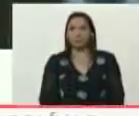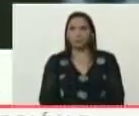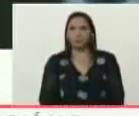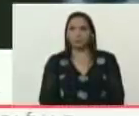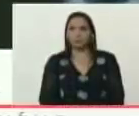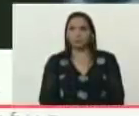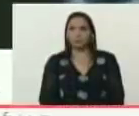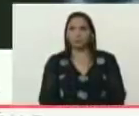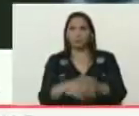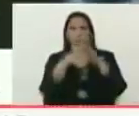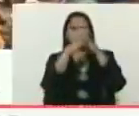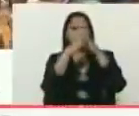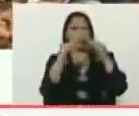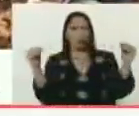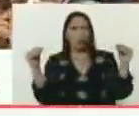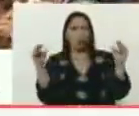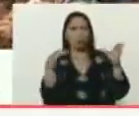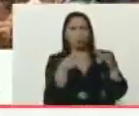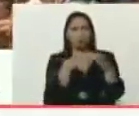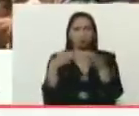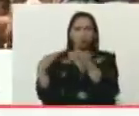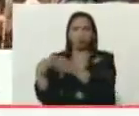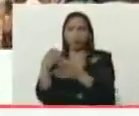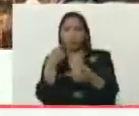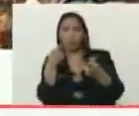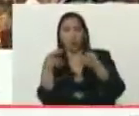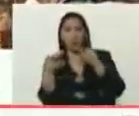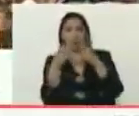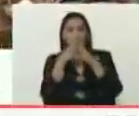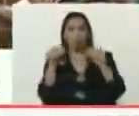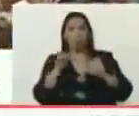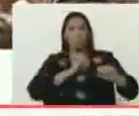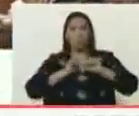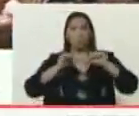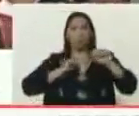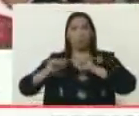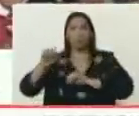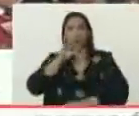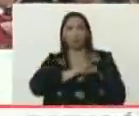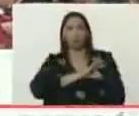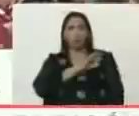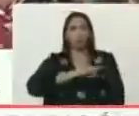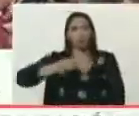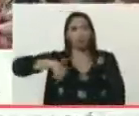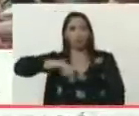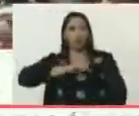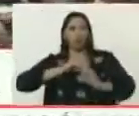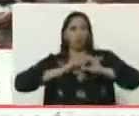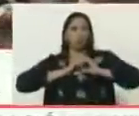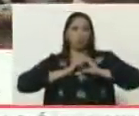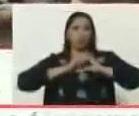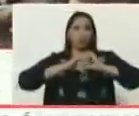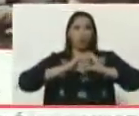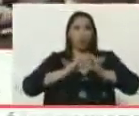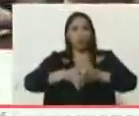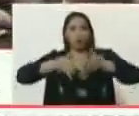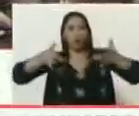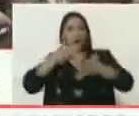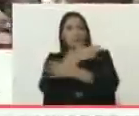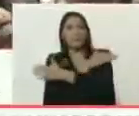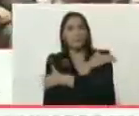A todos los partidos y a todos los movimientos sociales y desde nuestro corazón, un gran